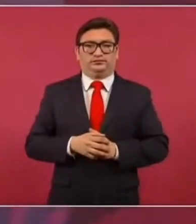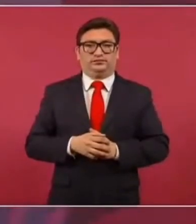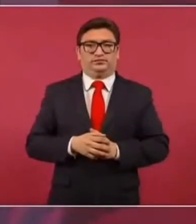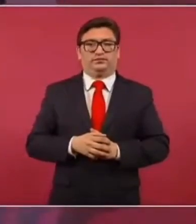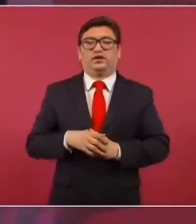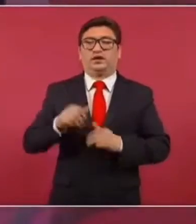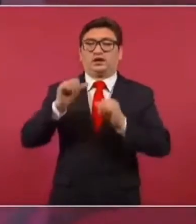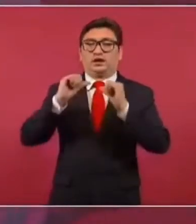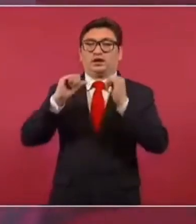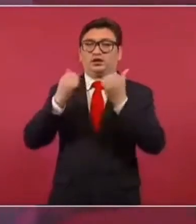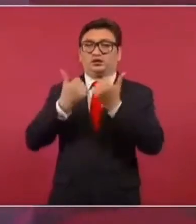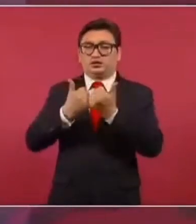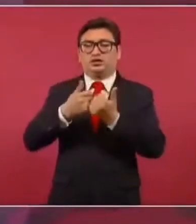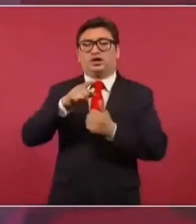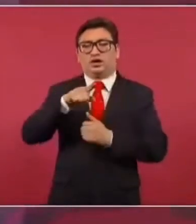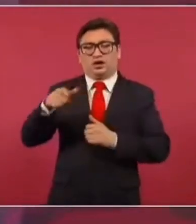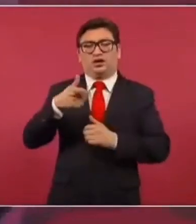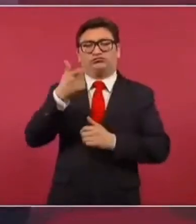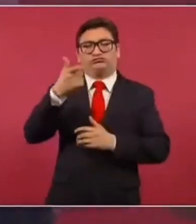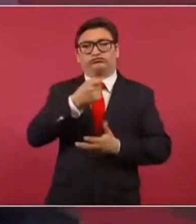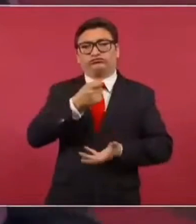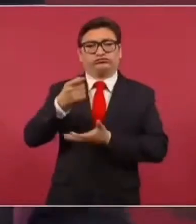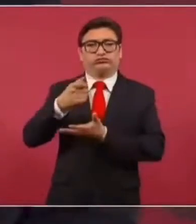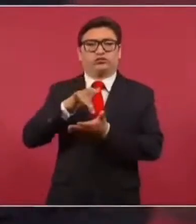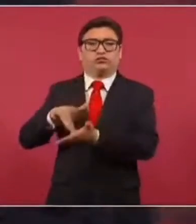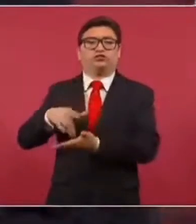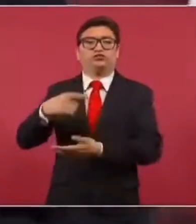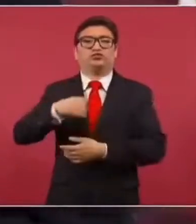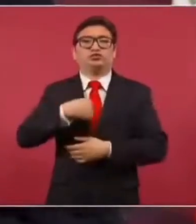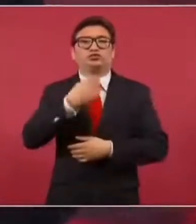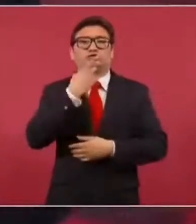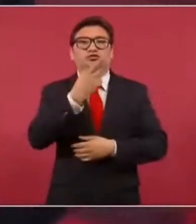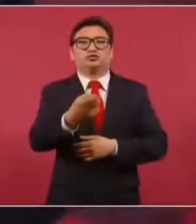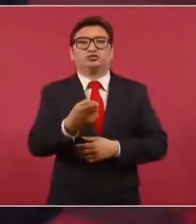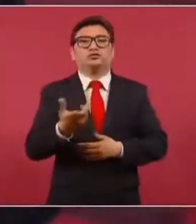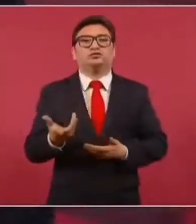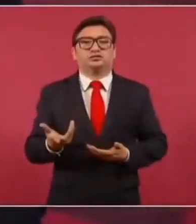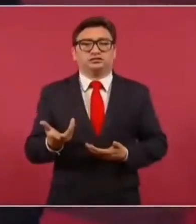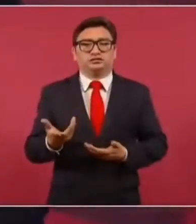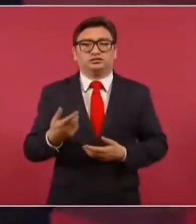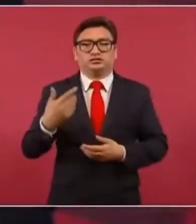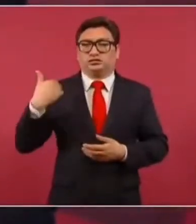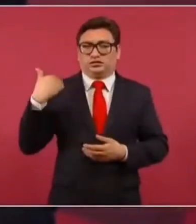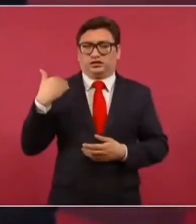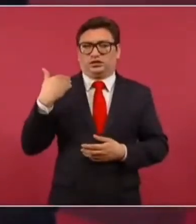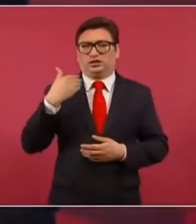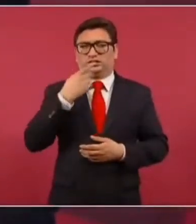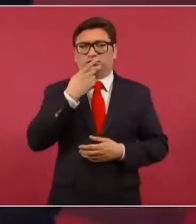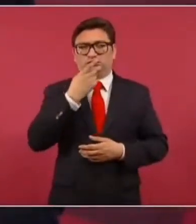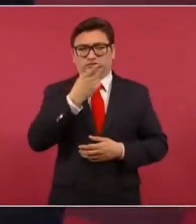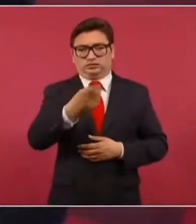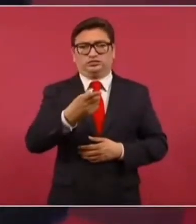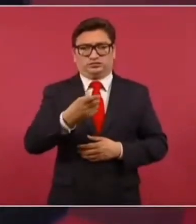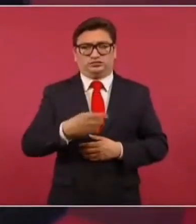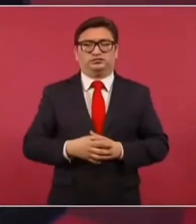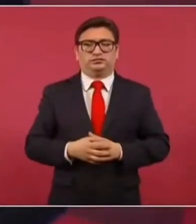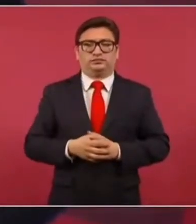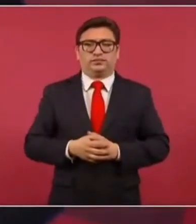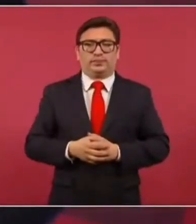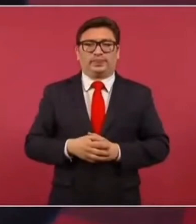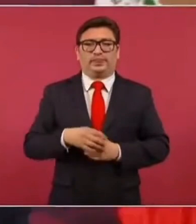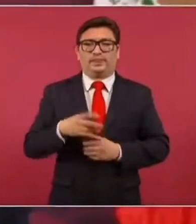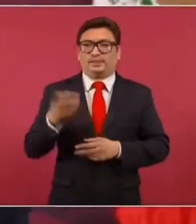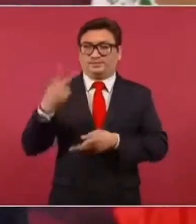a organizaciones de la sociedad civil. Yo les he dicho, se los acabo de decir ahora a los legisladores